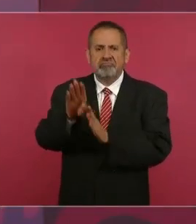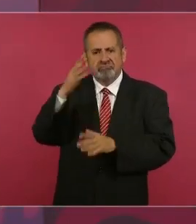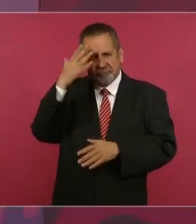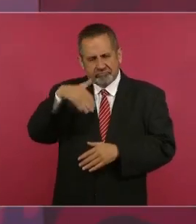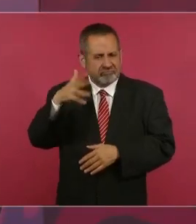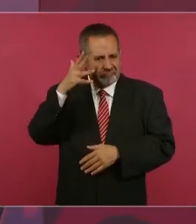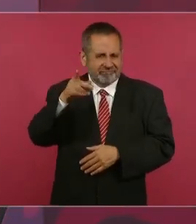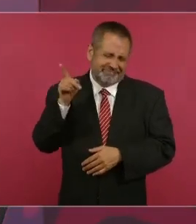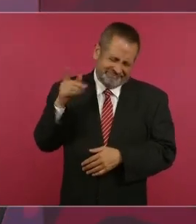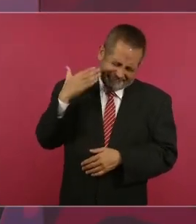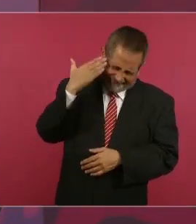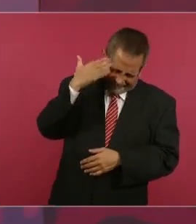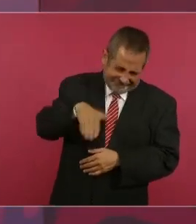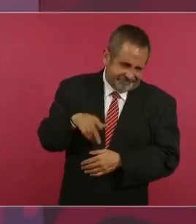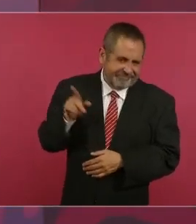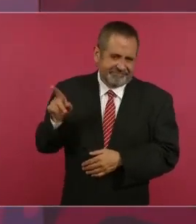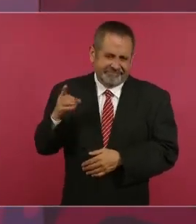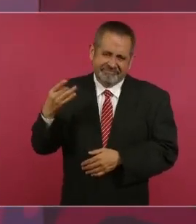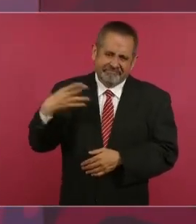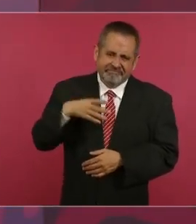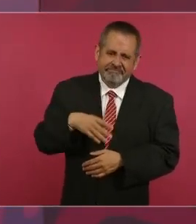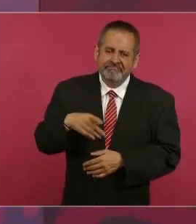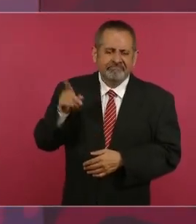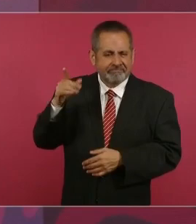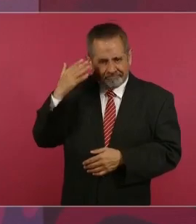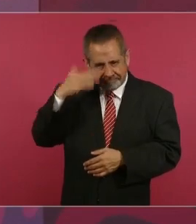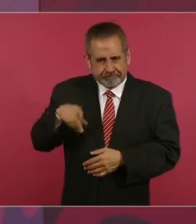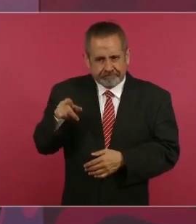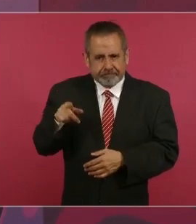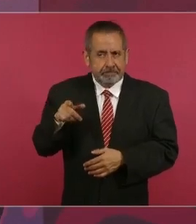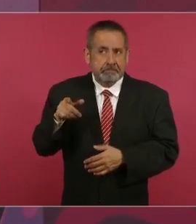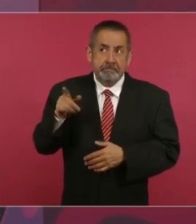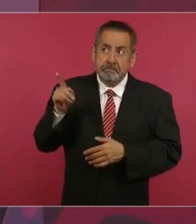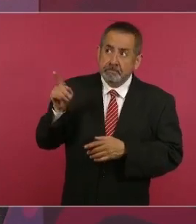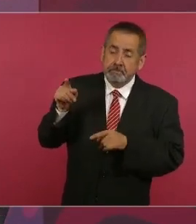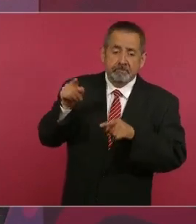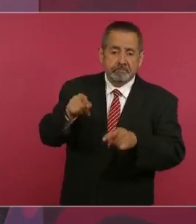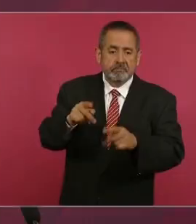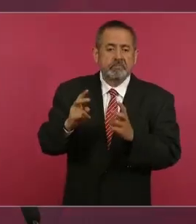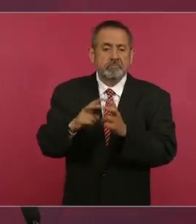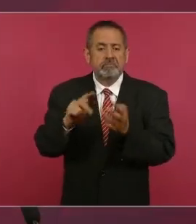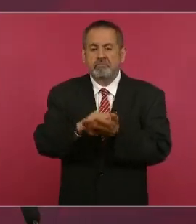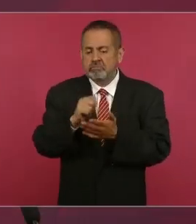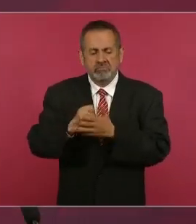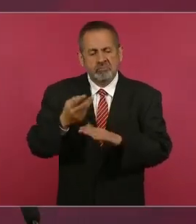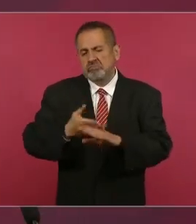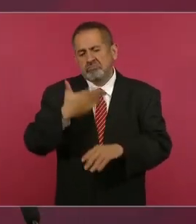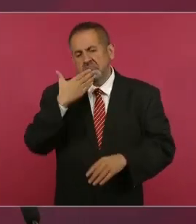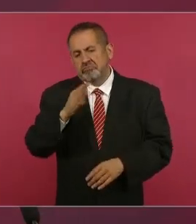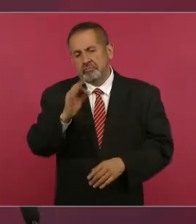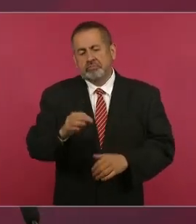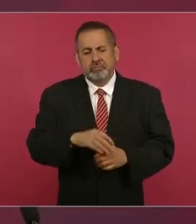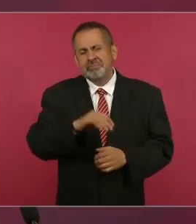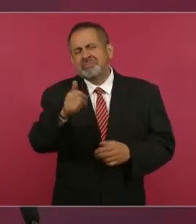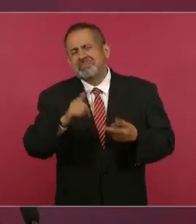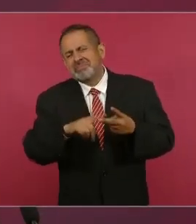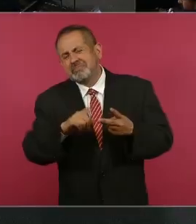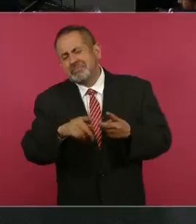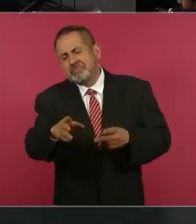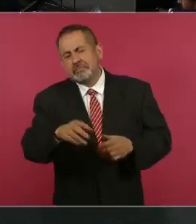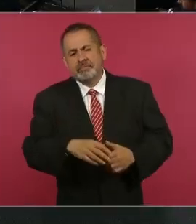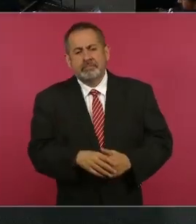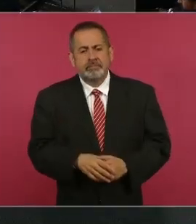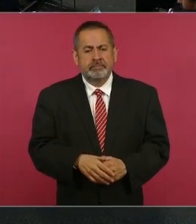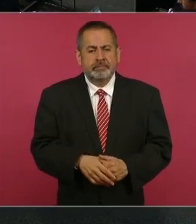Lo saben perfectamente. Entonces, Tamaulipas está muy bien. ¿Qué otra cosa me preguntaste?